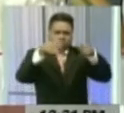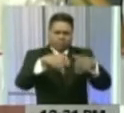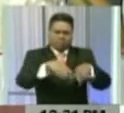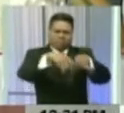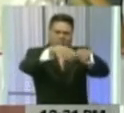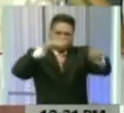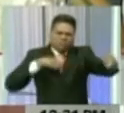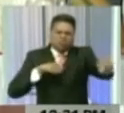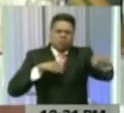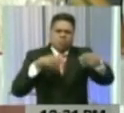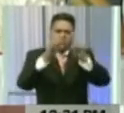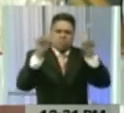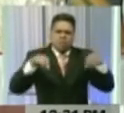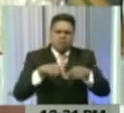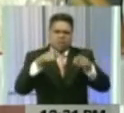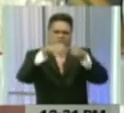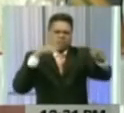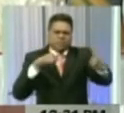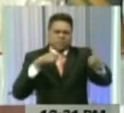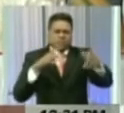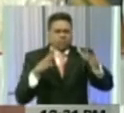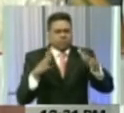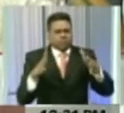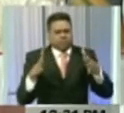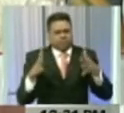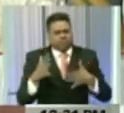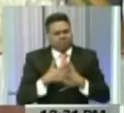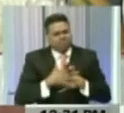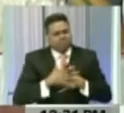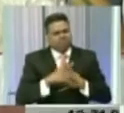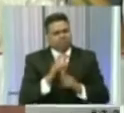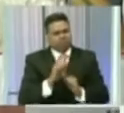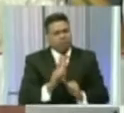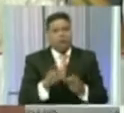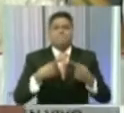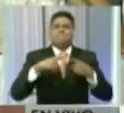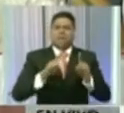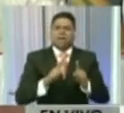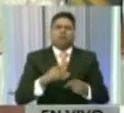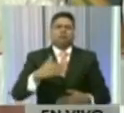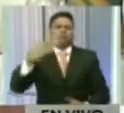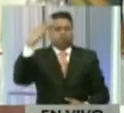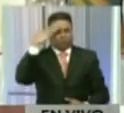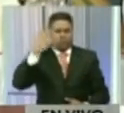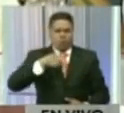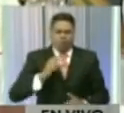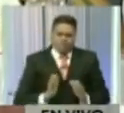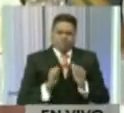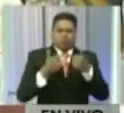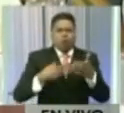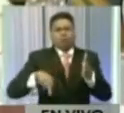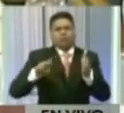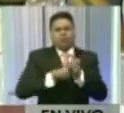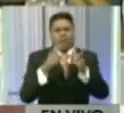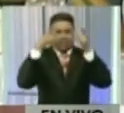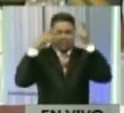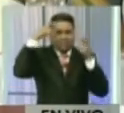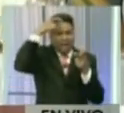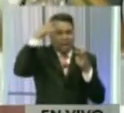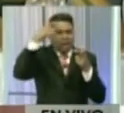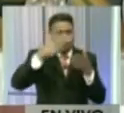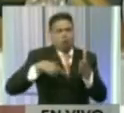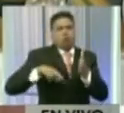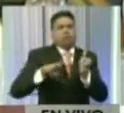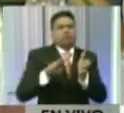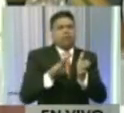quitaron. No podía hacer más nada. Pero estuve cuando Chávez volvió a renacionalizar, ¿verdad? La